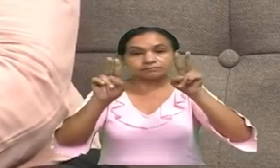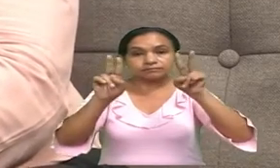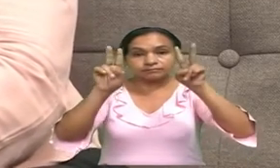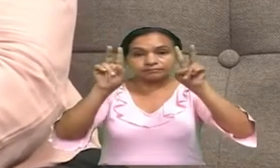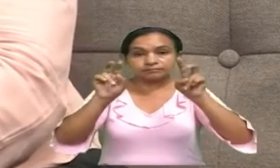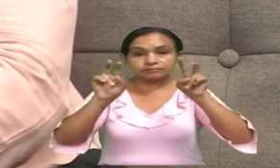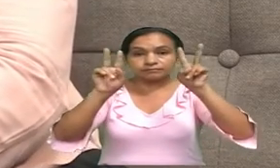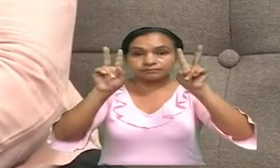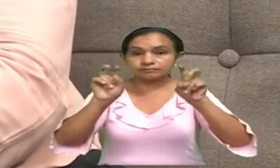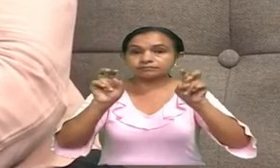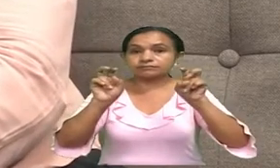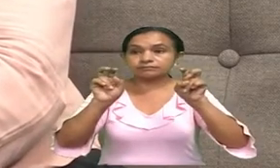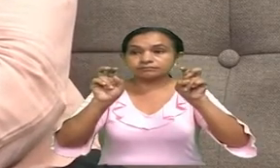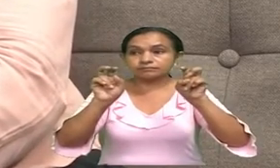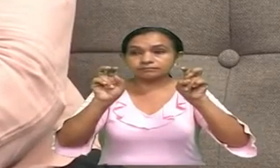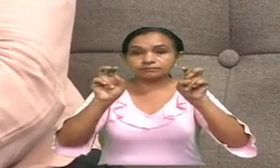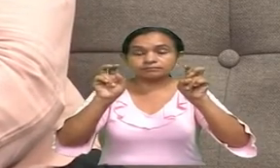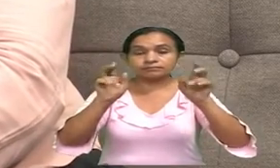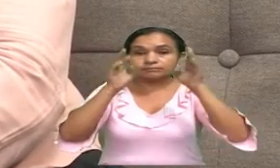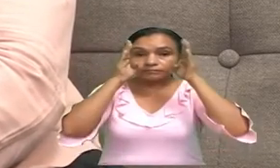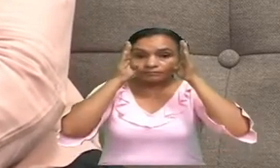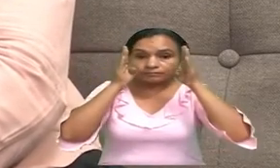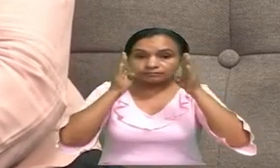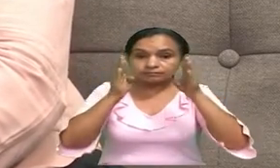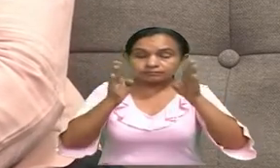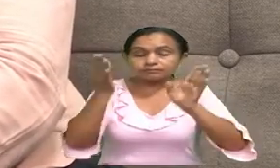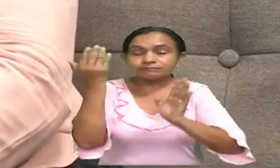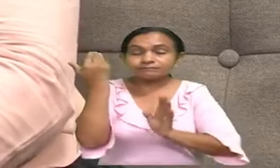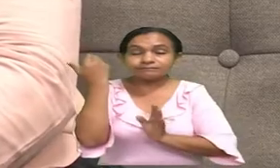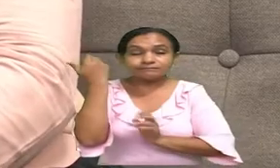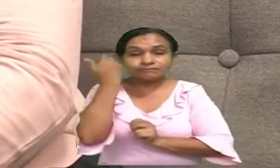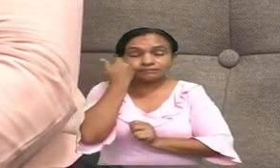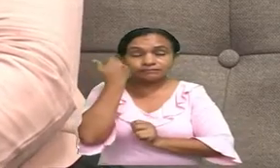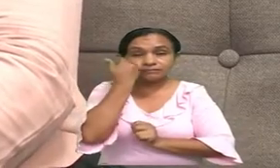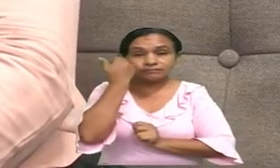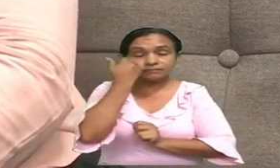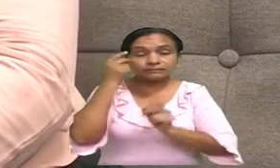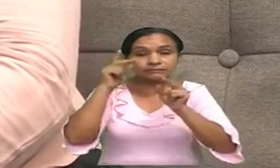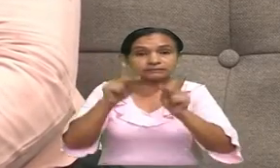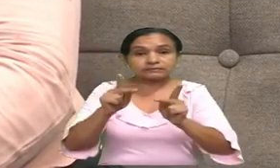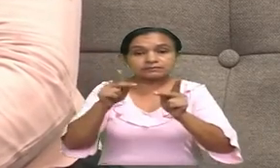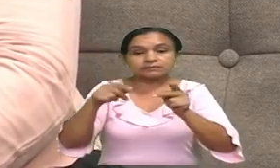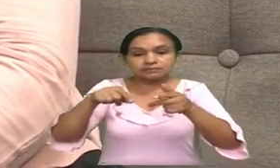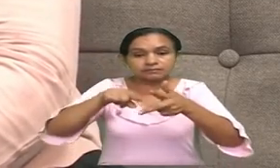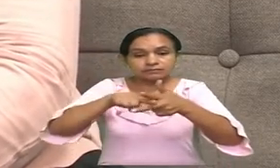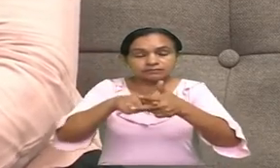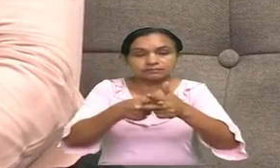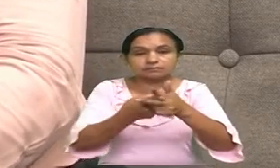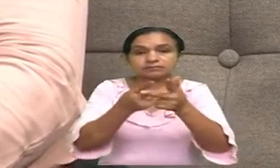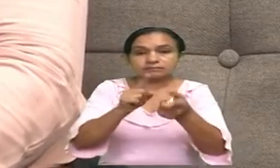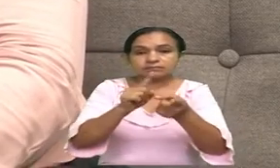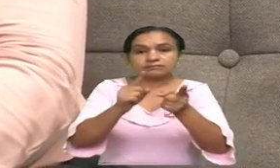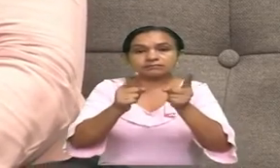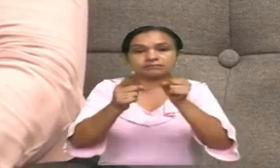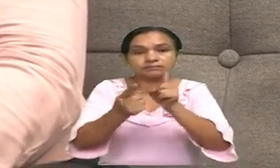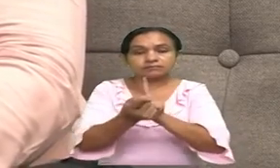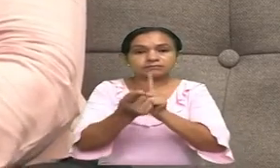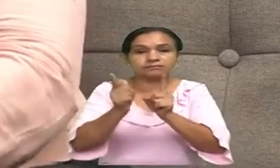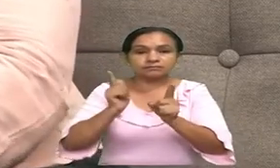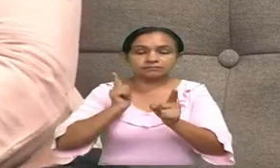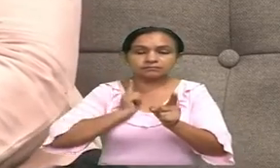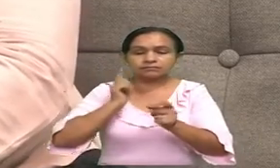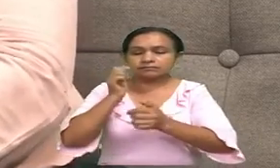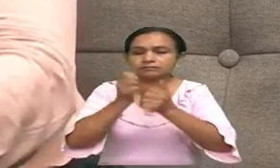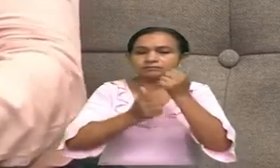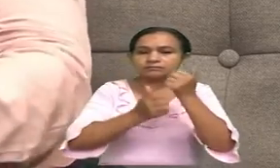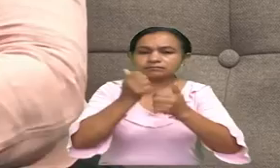también de la atención a enfermedades emergente, que se le está llamando ahora, como tenemos estos